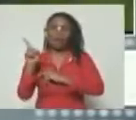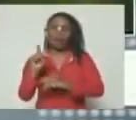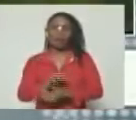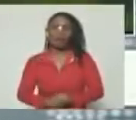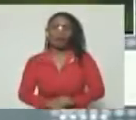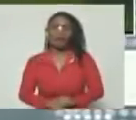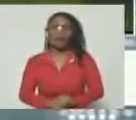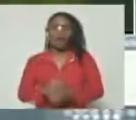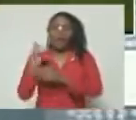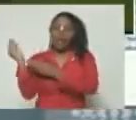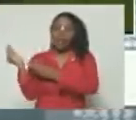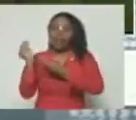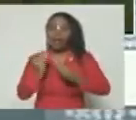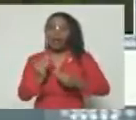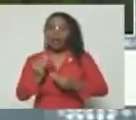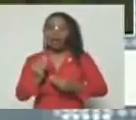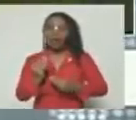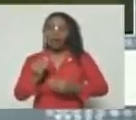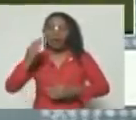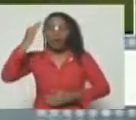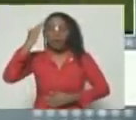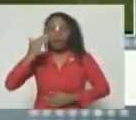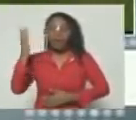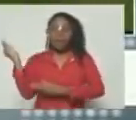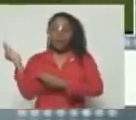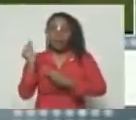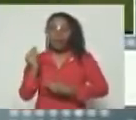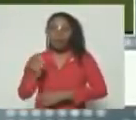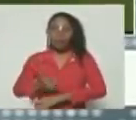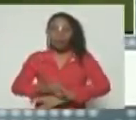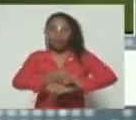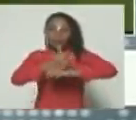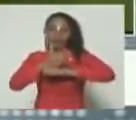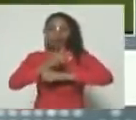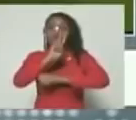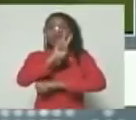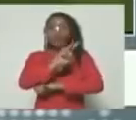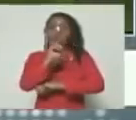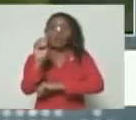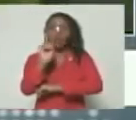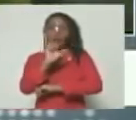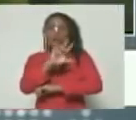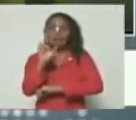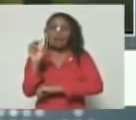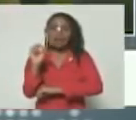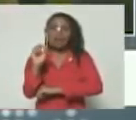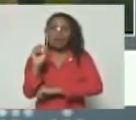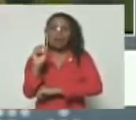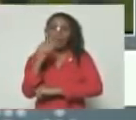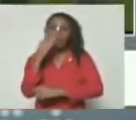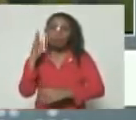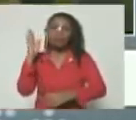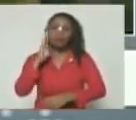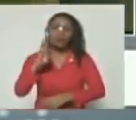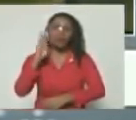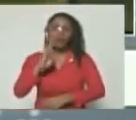Y habían traído armas los paramilitares y entre 200 a 300 delincuentes y